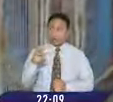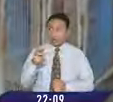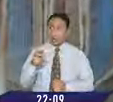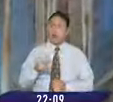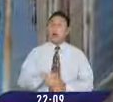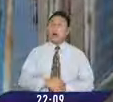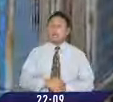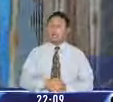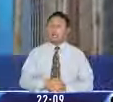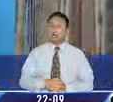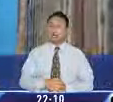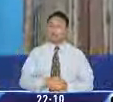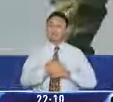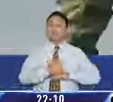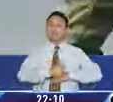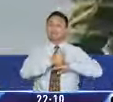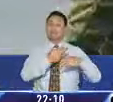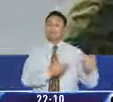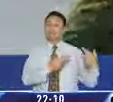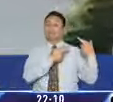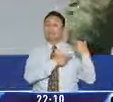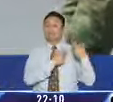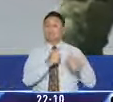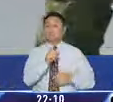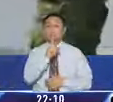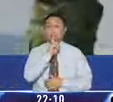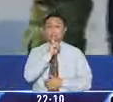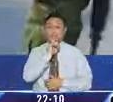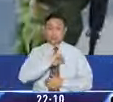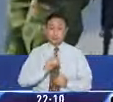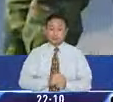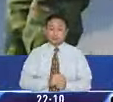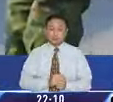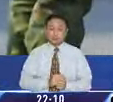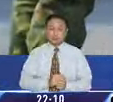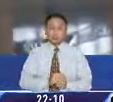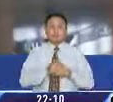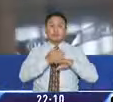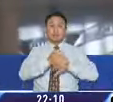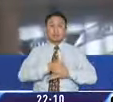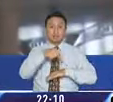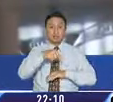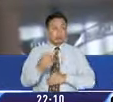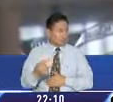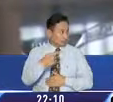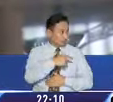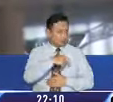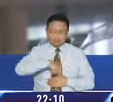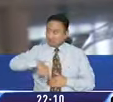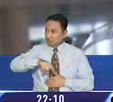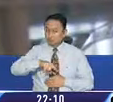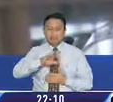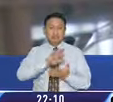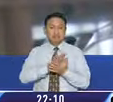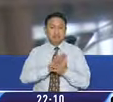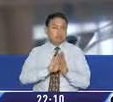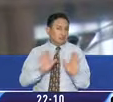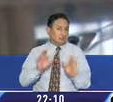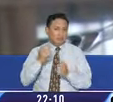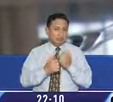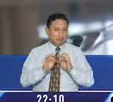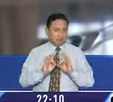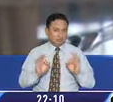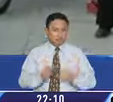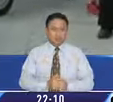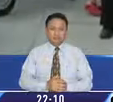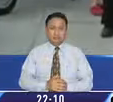autoridades encargadas de la penitenciaría no se pronunciaron, pero pasadas las horas, la calma regresó al lugar, al parecer sin novedades.